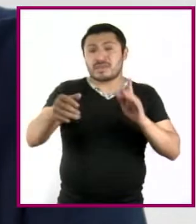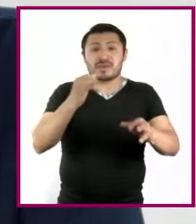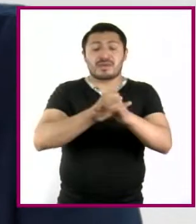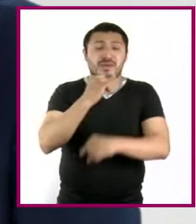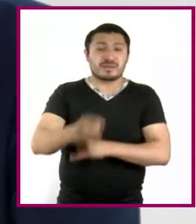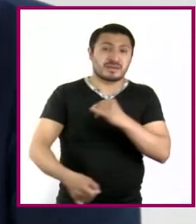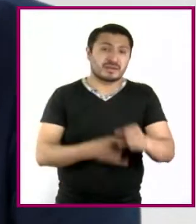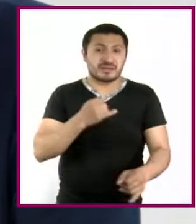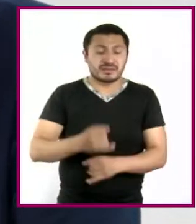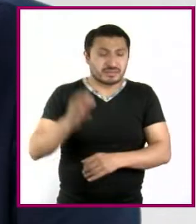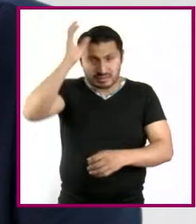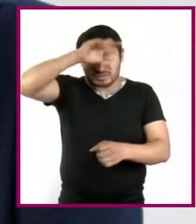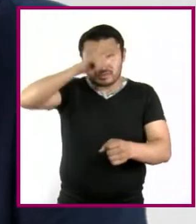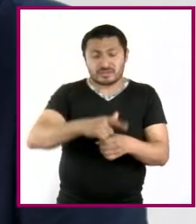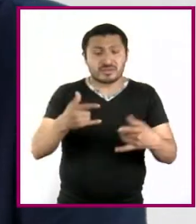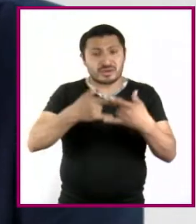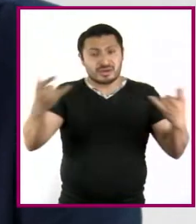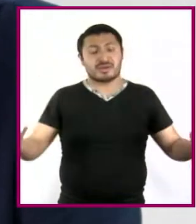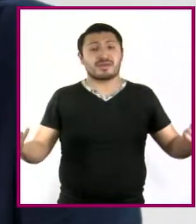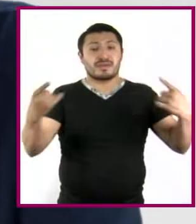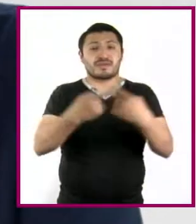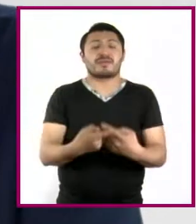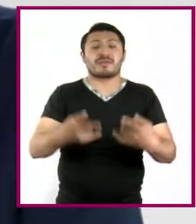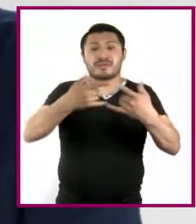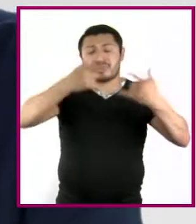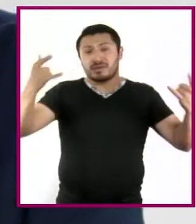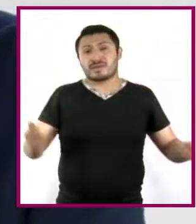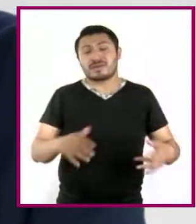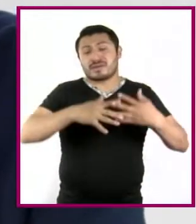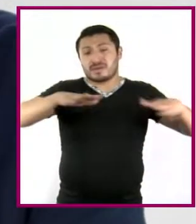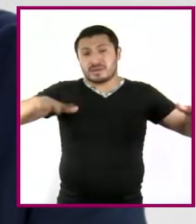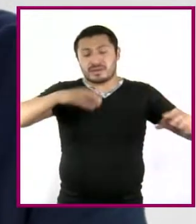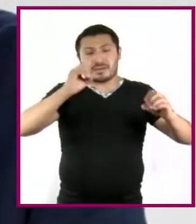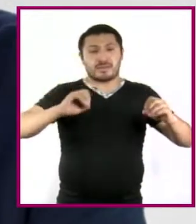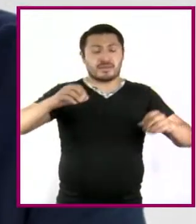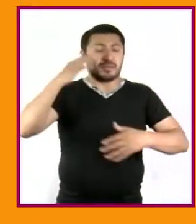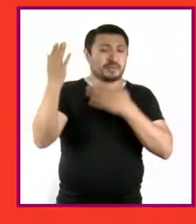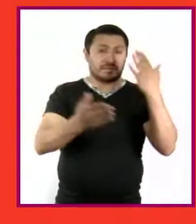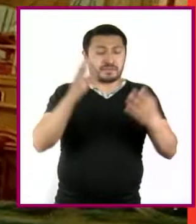transcultural, las historias cruzadas, la historia atlántica o las áreas de estudio.